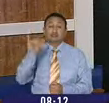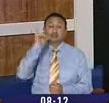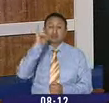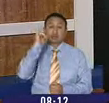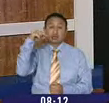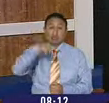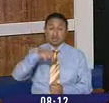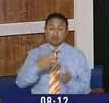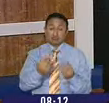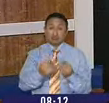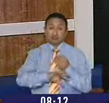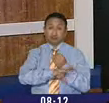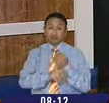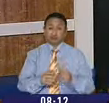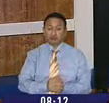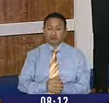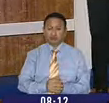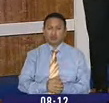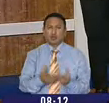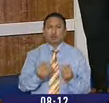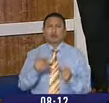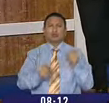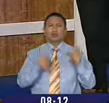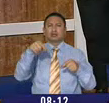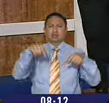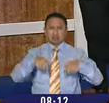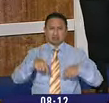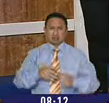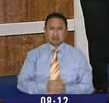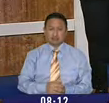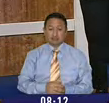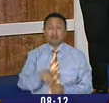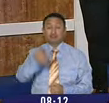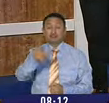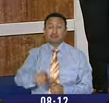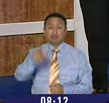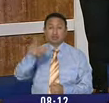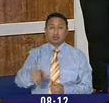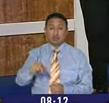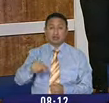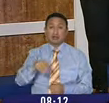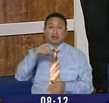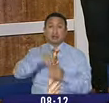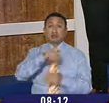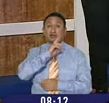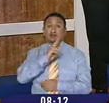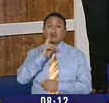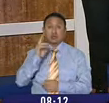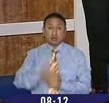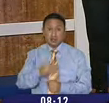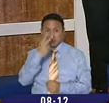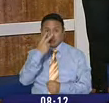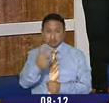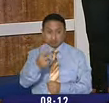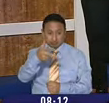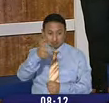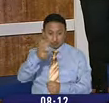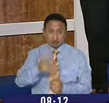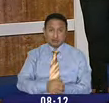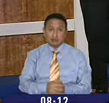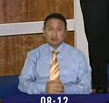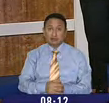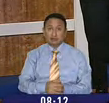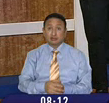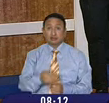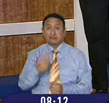de pillos. Hay mucha delincuencia en este caso, pues los delincuentes están en un restaurante y las cámaras de seguridad lo vieron,